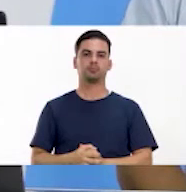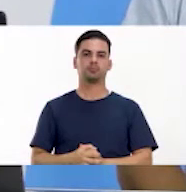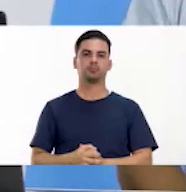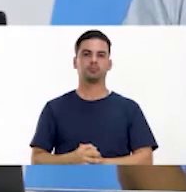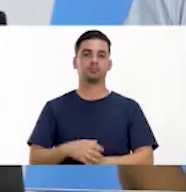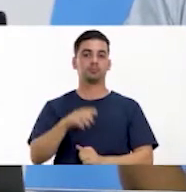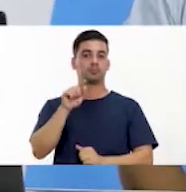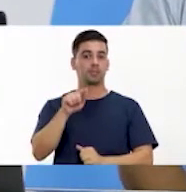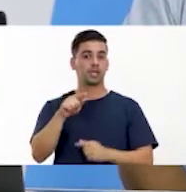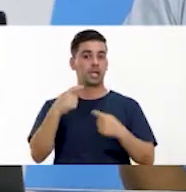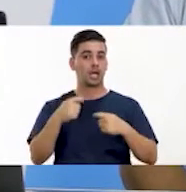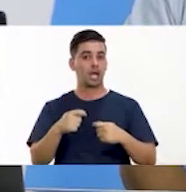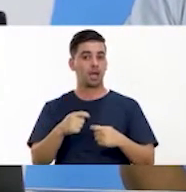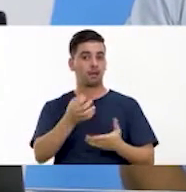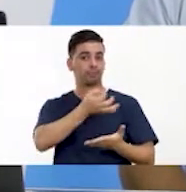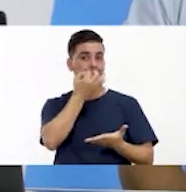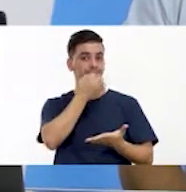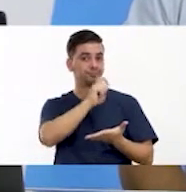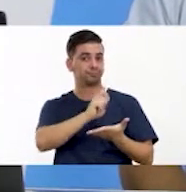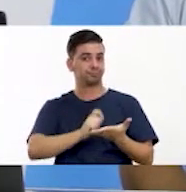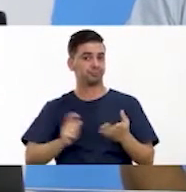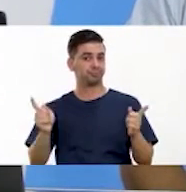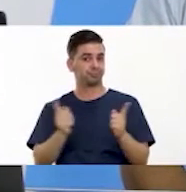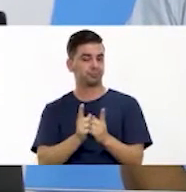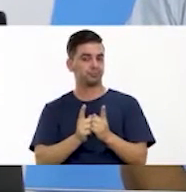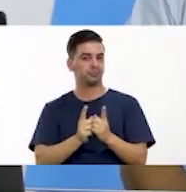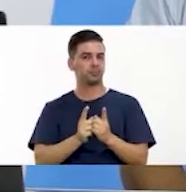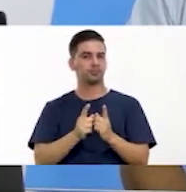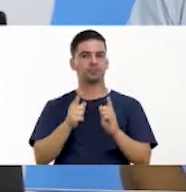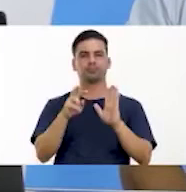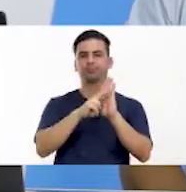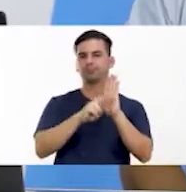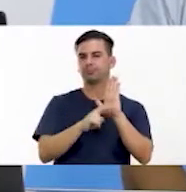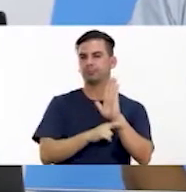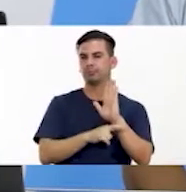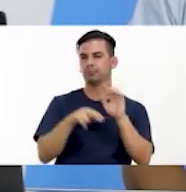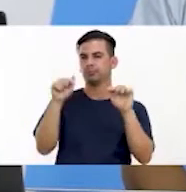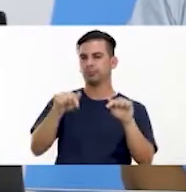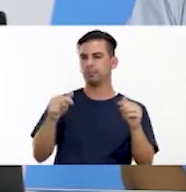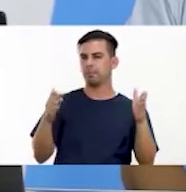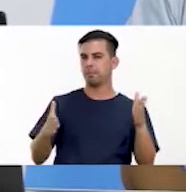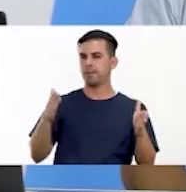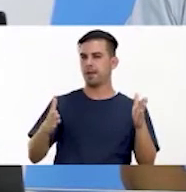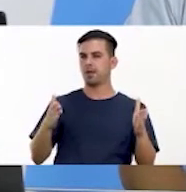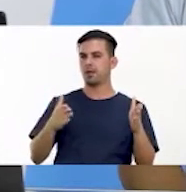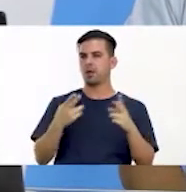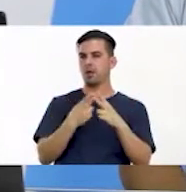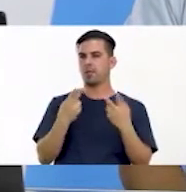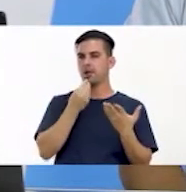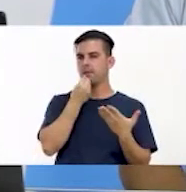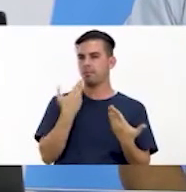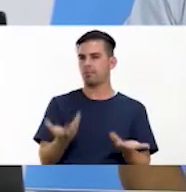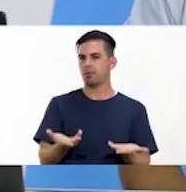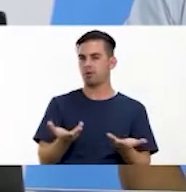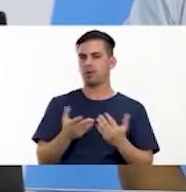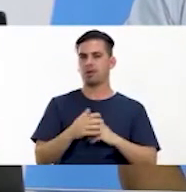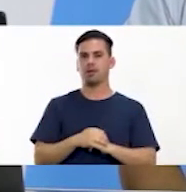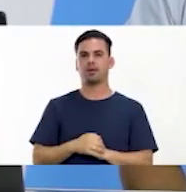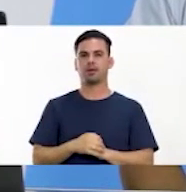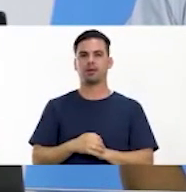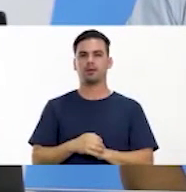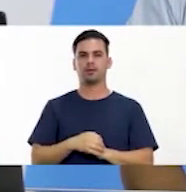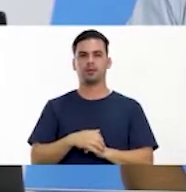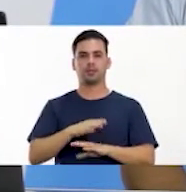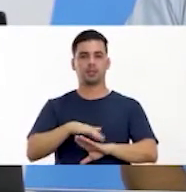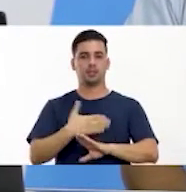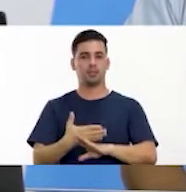ustedes deberán resumir las medidas que se adoptaron en este periodo para poder solventarlo